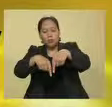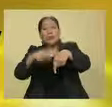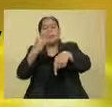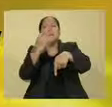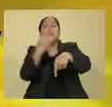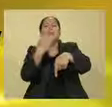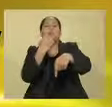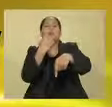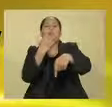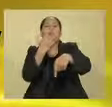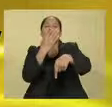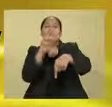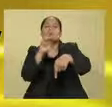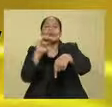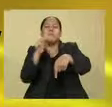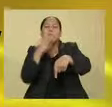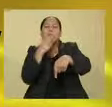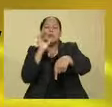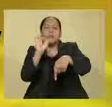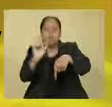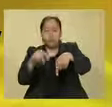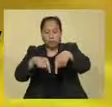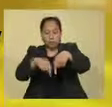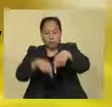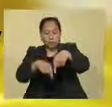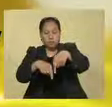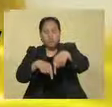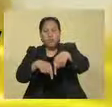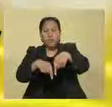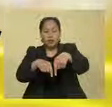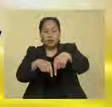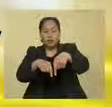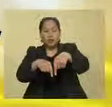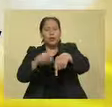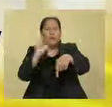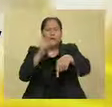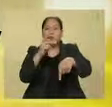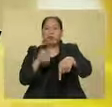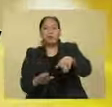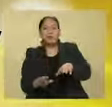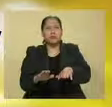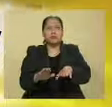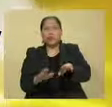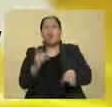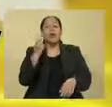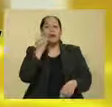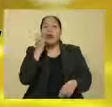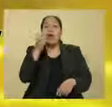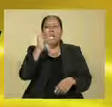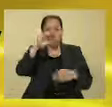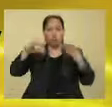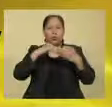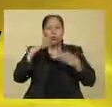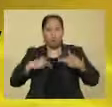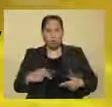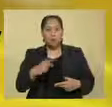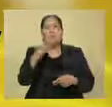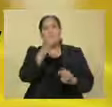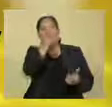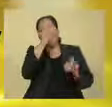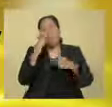una diferencia entre una pierna y otra, pues no va a afectar de manera importante ni nuestra marcha, ni